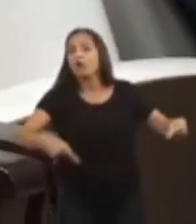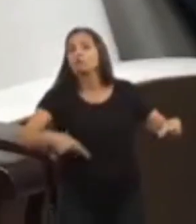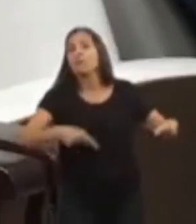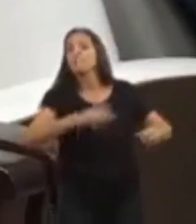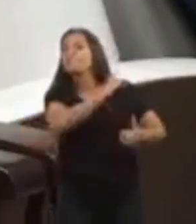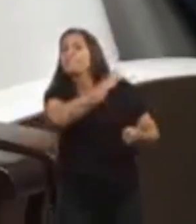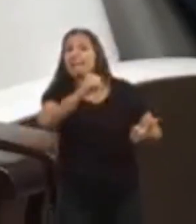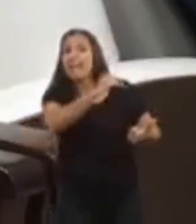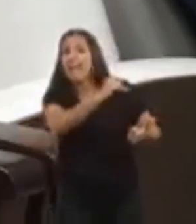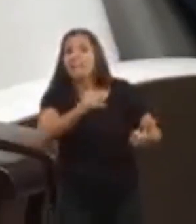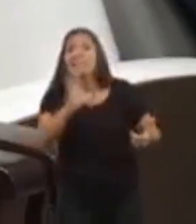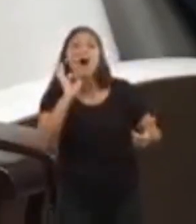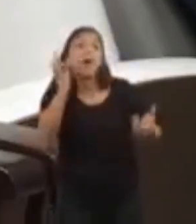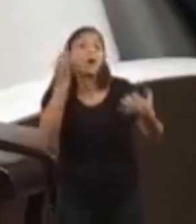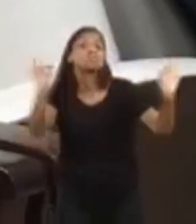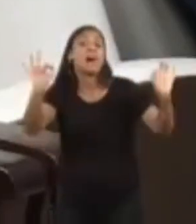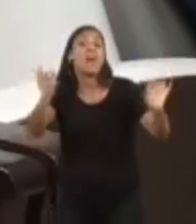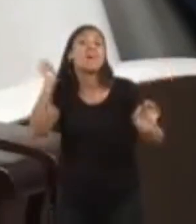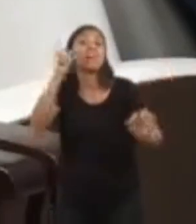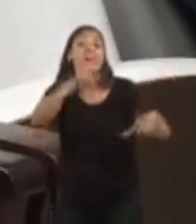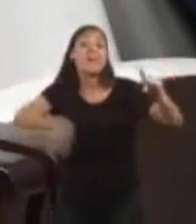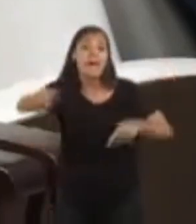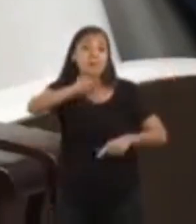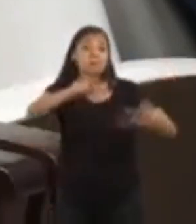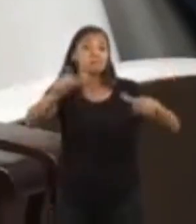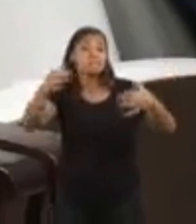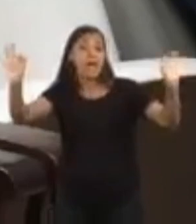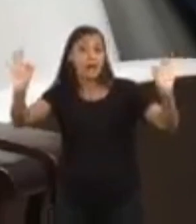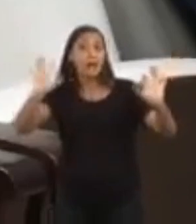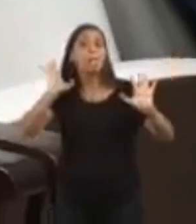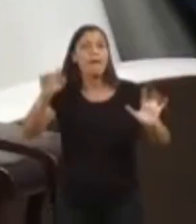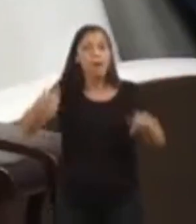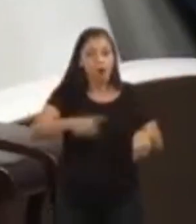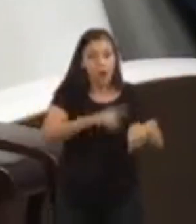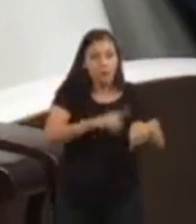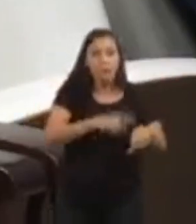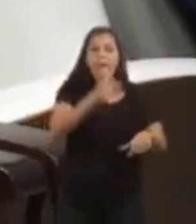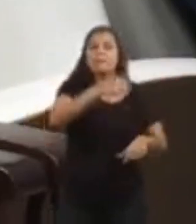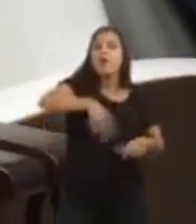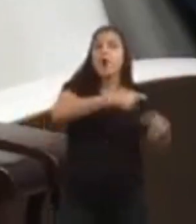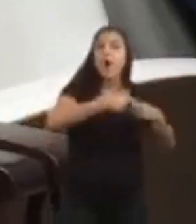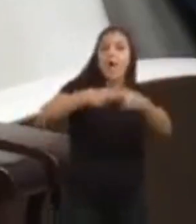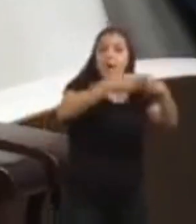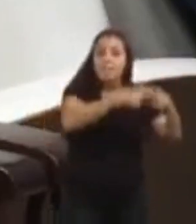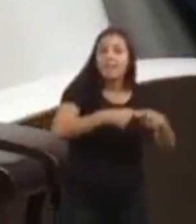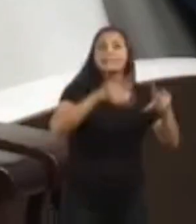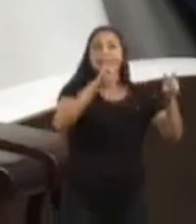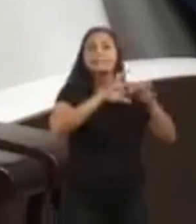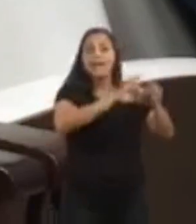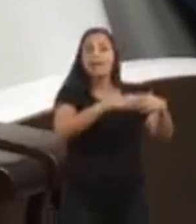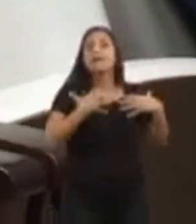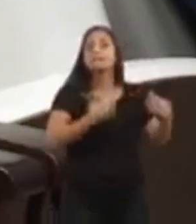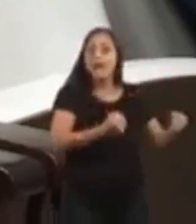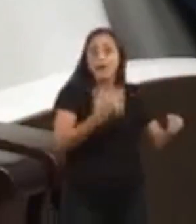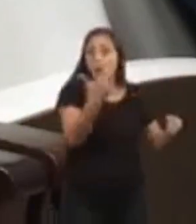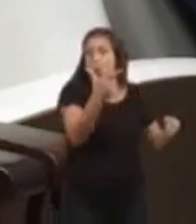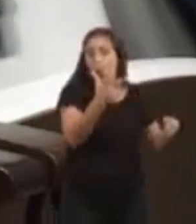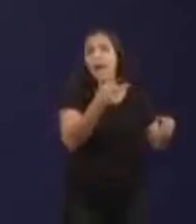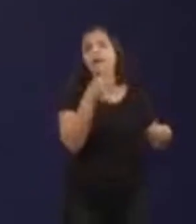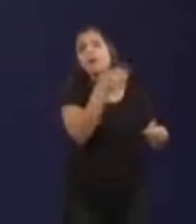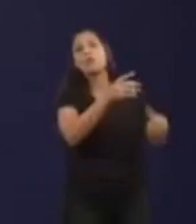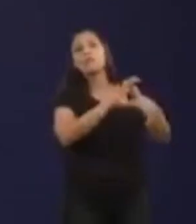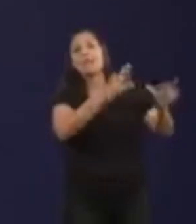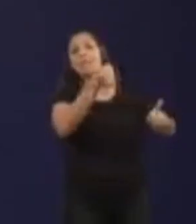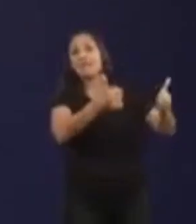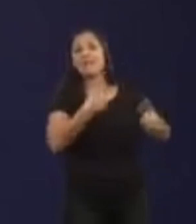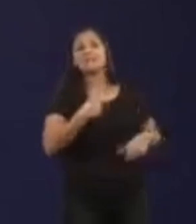eh No hay cartelización alguna y la gestión actual Está realizando control de precios qué dicen en ese sentido gracias